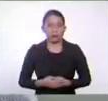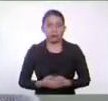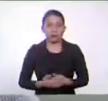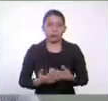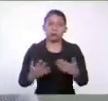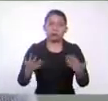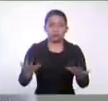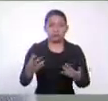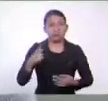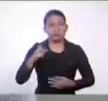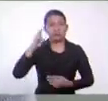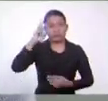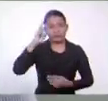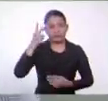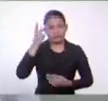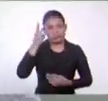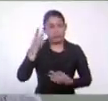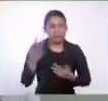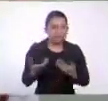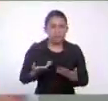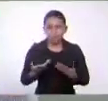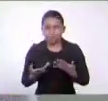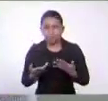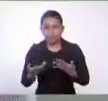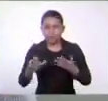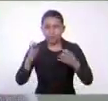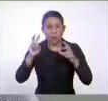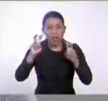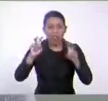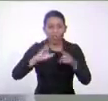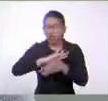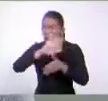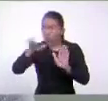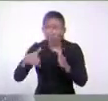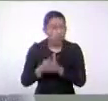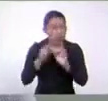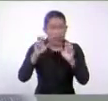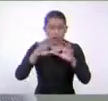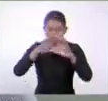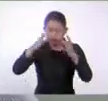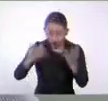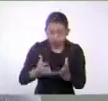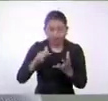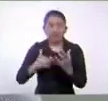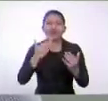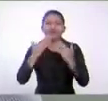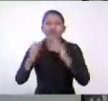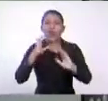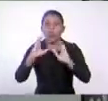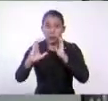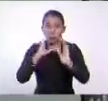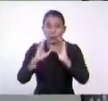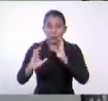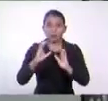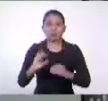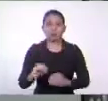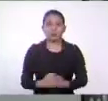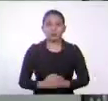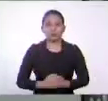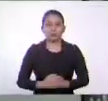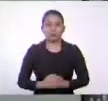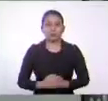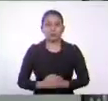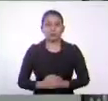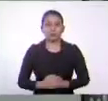Básicamente consiste en el contexto que encierra toda la situación comunicativa.